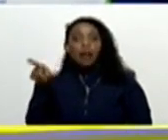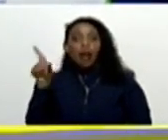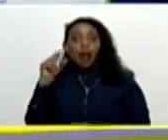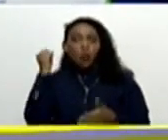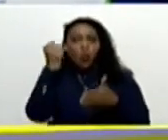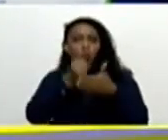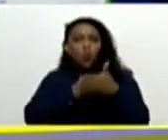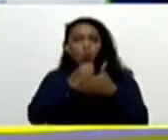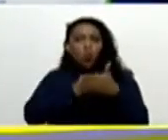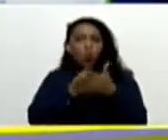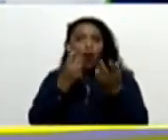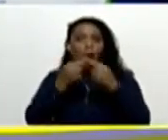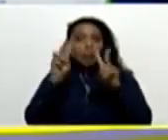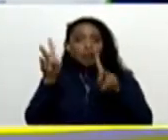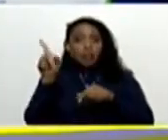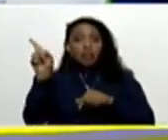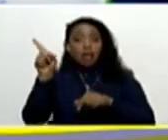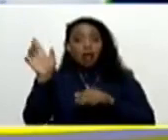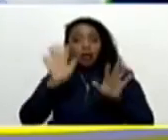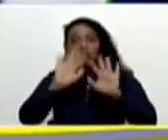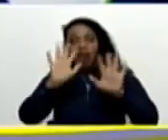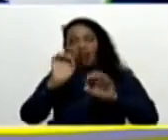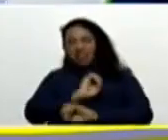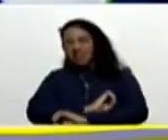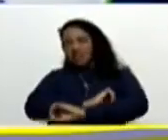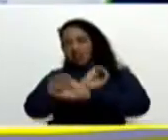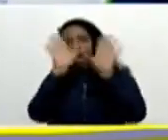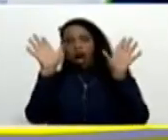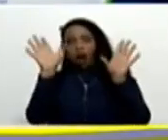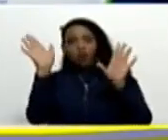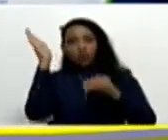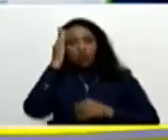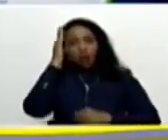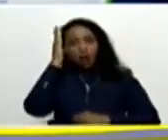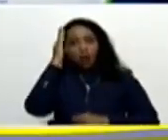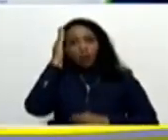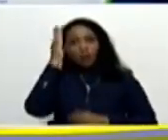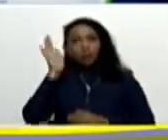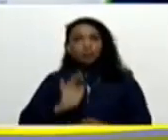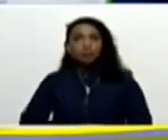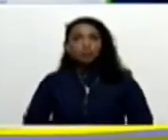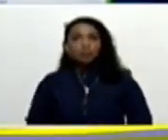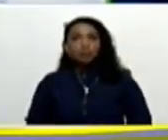paz y está convencido que